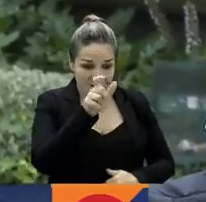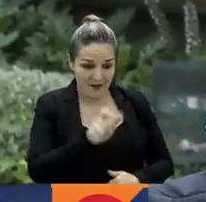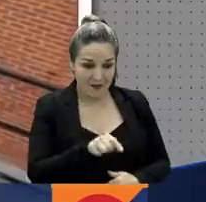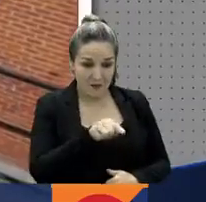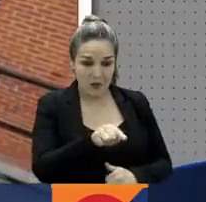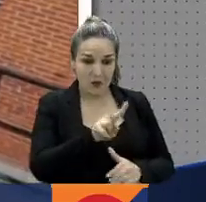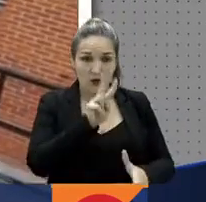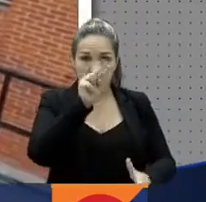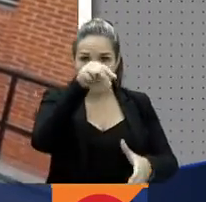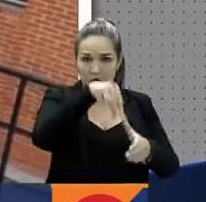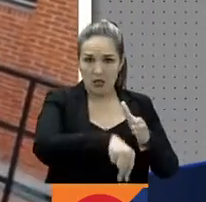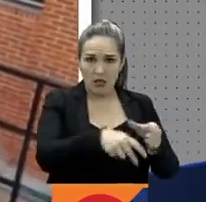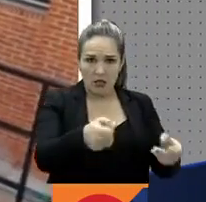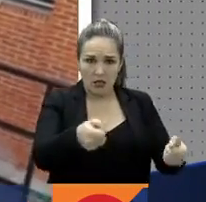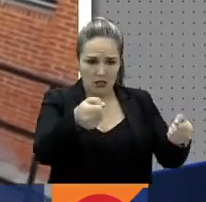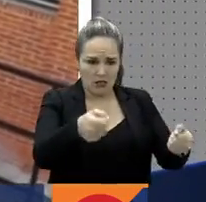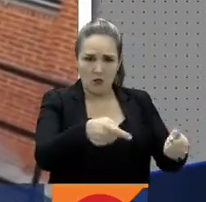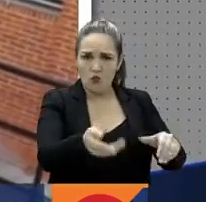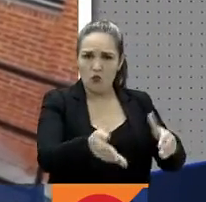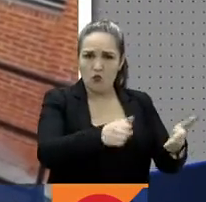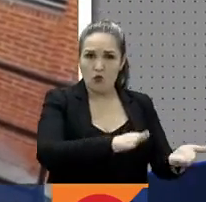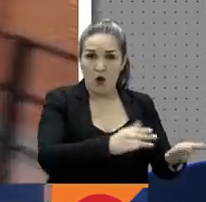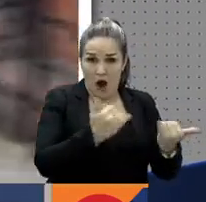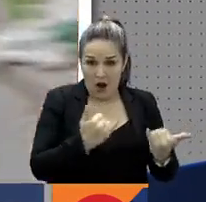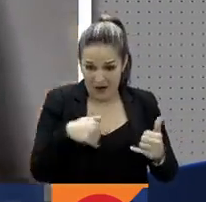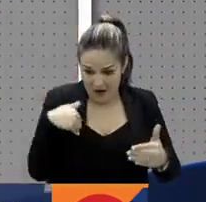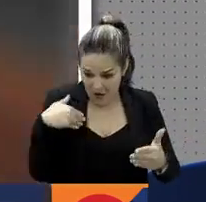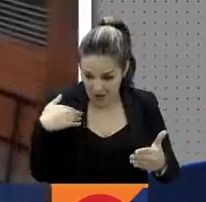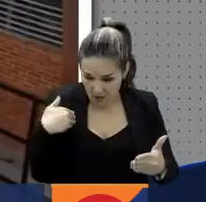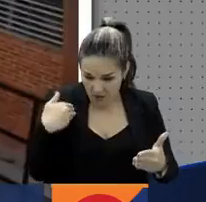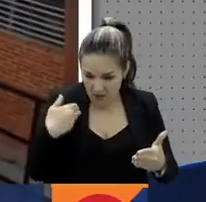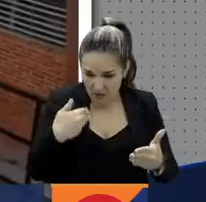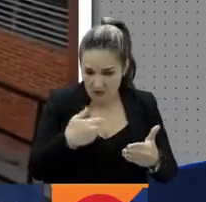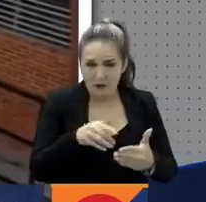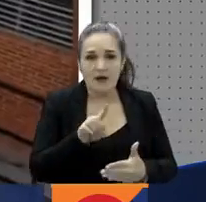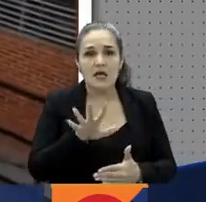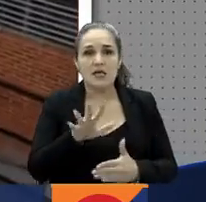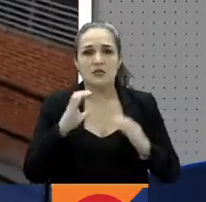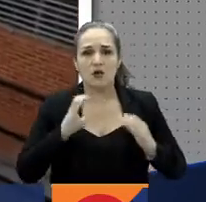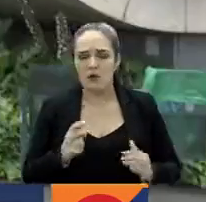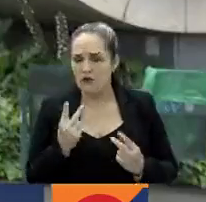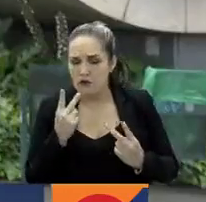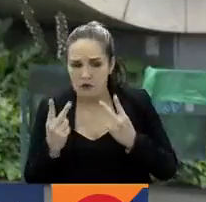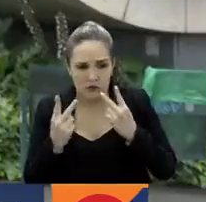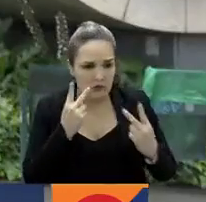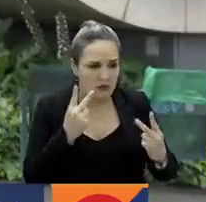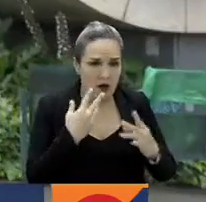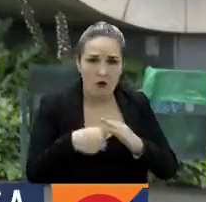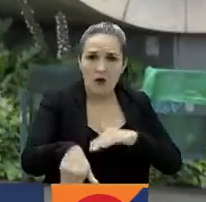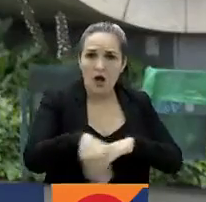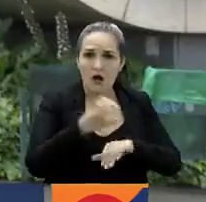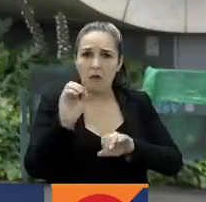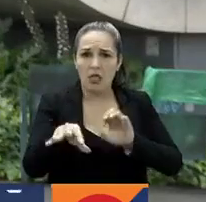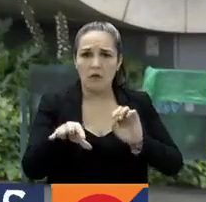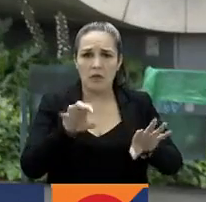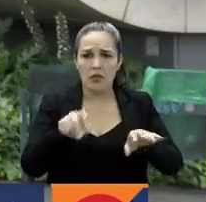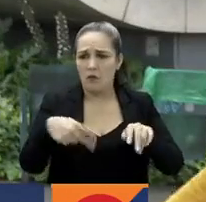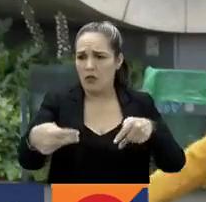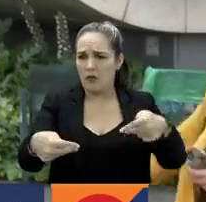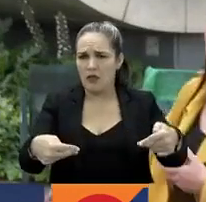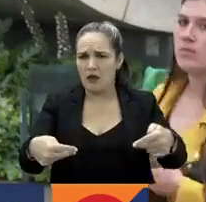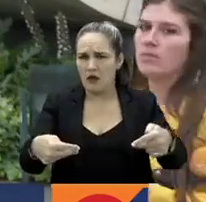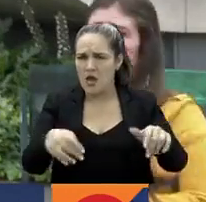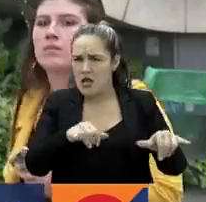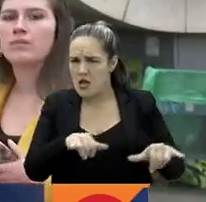embolsado y lo que va a este año 15 cuerpos han sido abandonados en vías públicas de la ciudad existen unos elementos en común